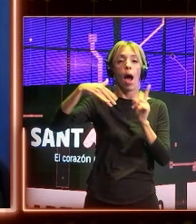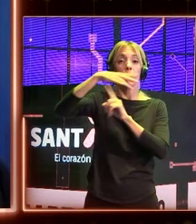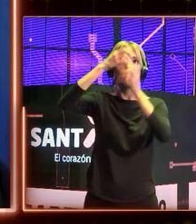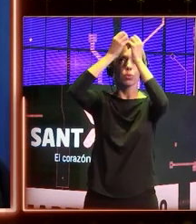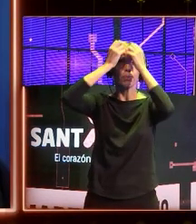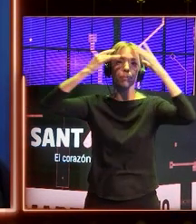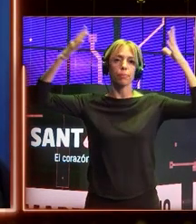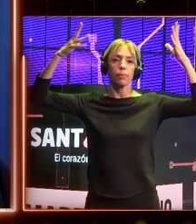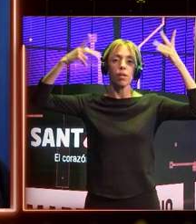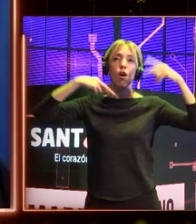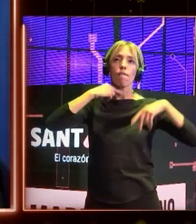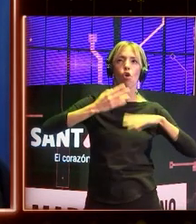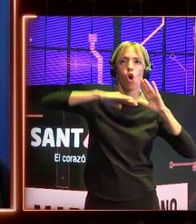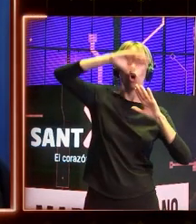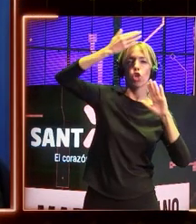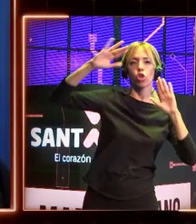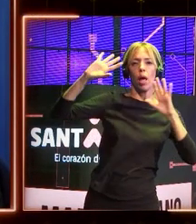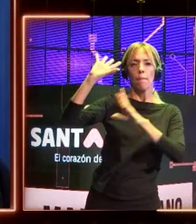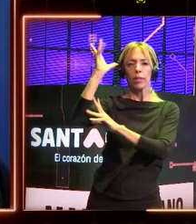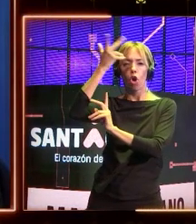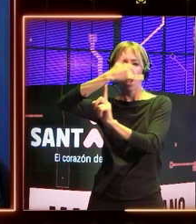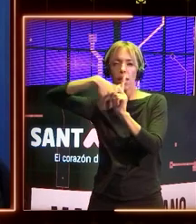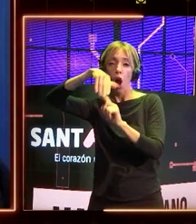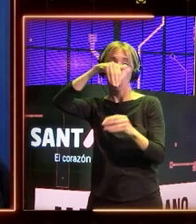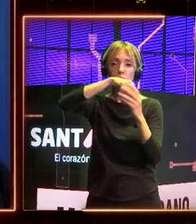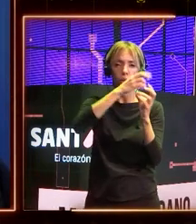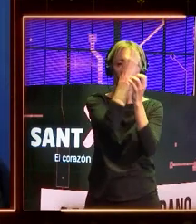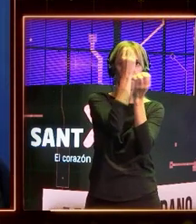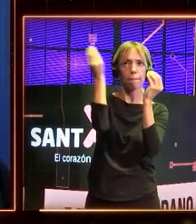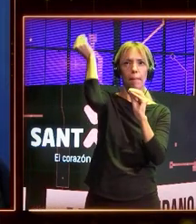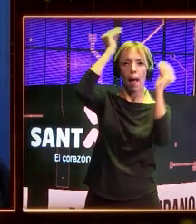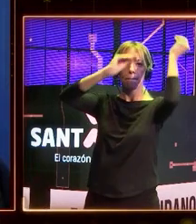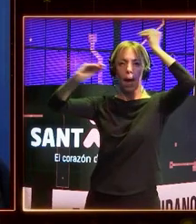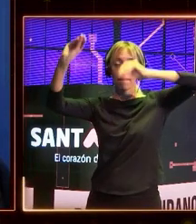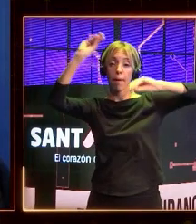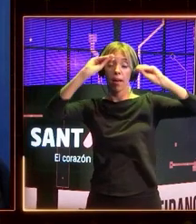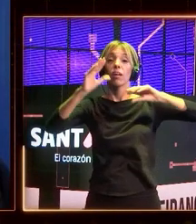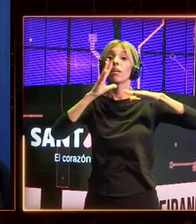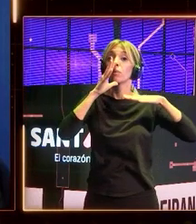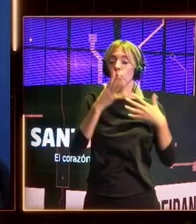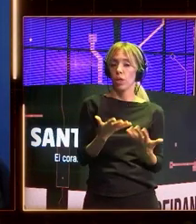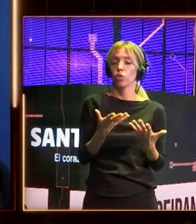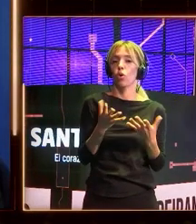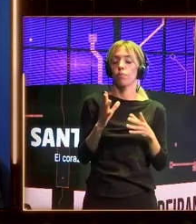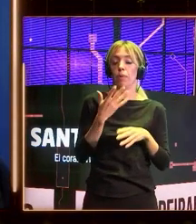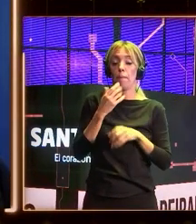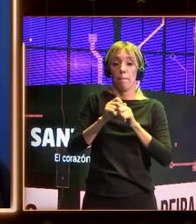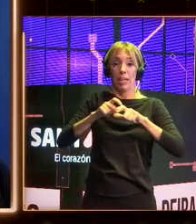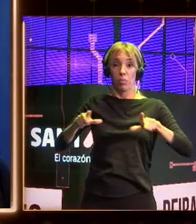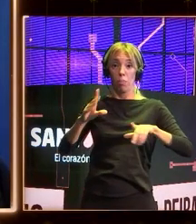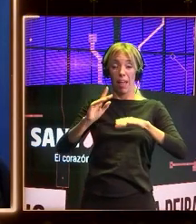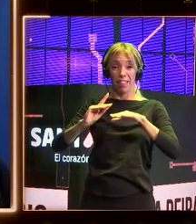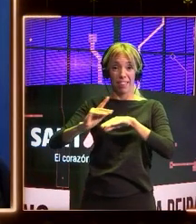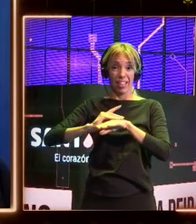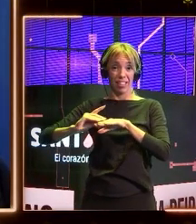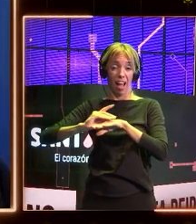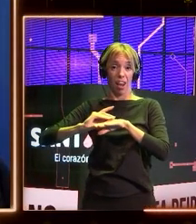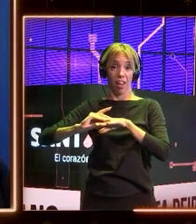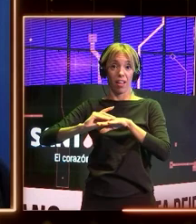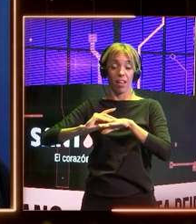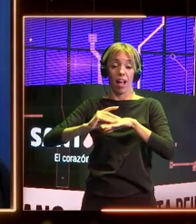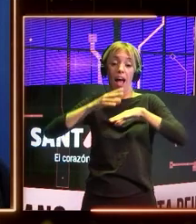ambientación, el tono, la meteorología de ese contenido, ¿no? Y entonces, por eso, las plataformas digitales se han convertido